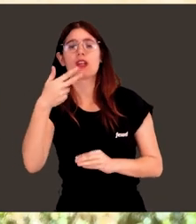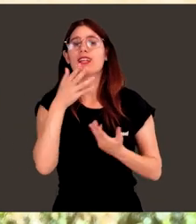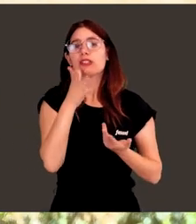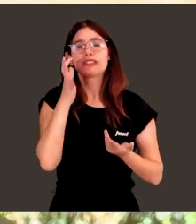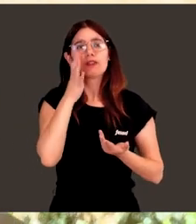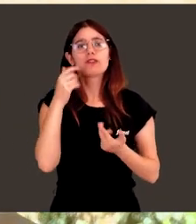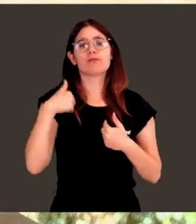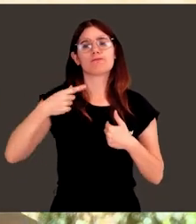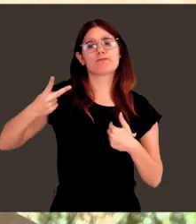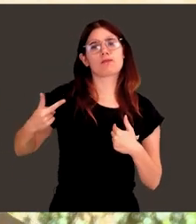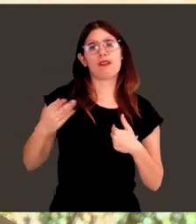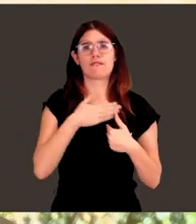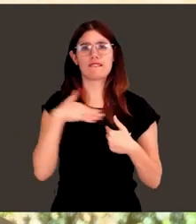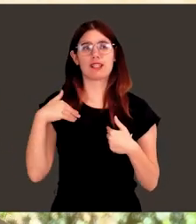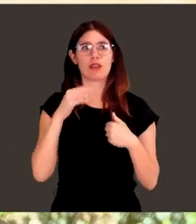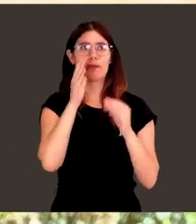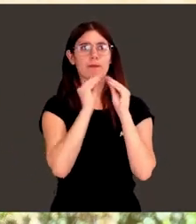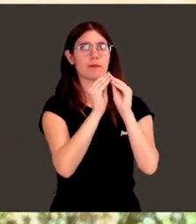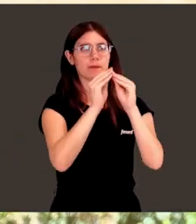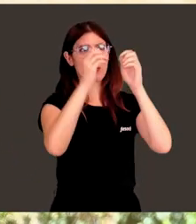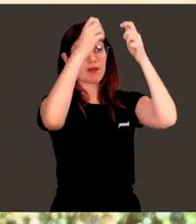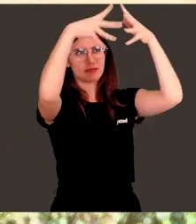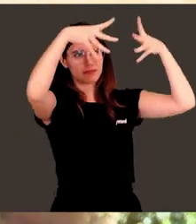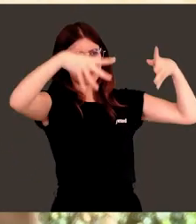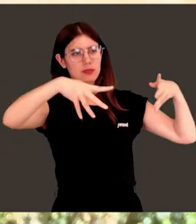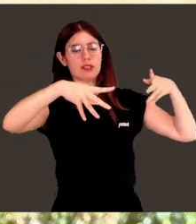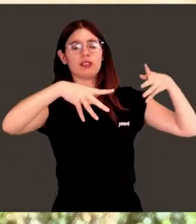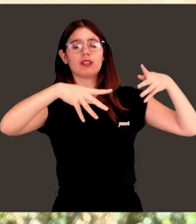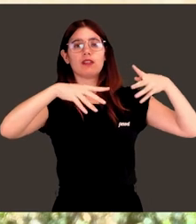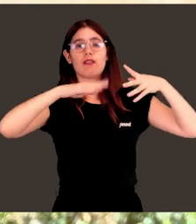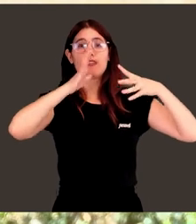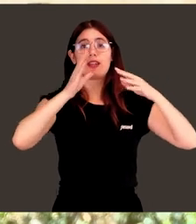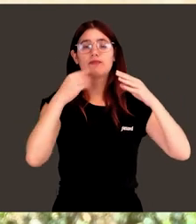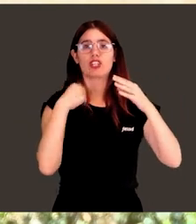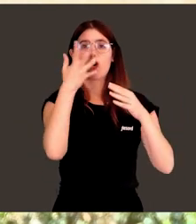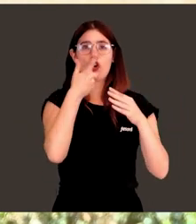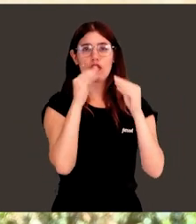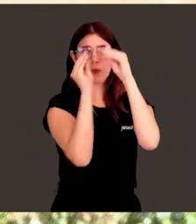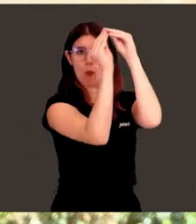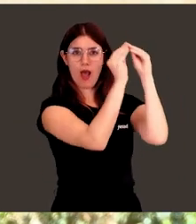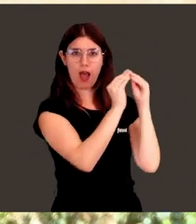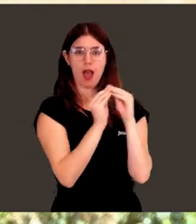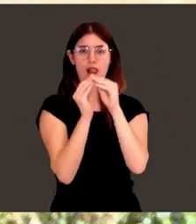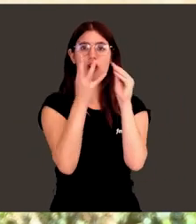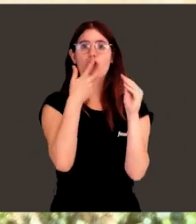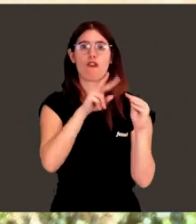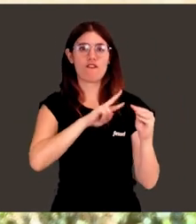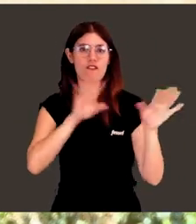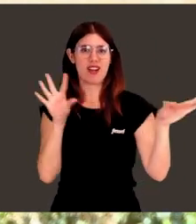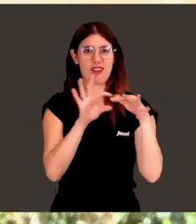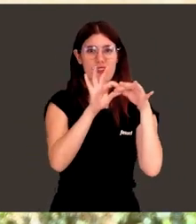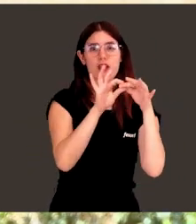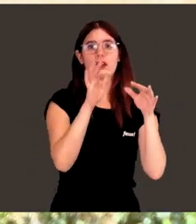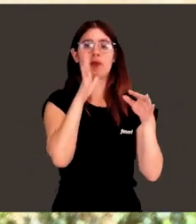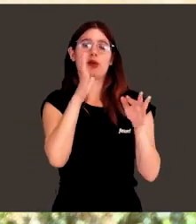Entonces sí que hemos querido desplegar como un tejido, con una misma tonalidad, utilizando el